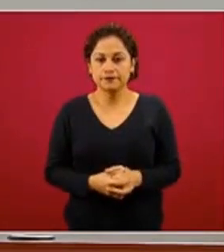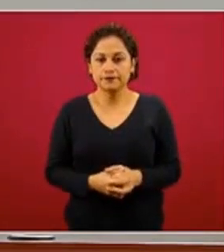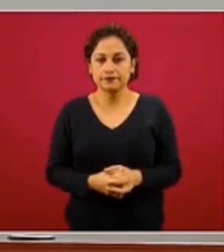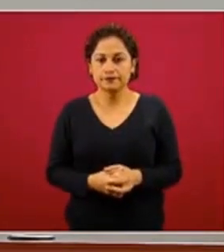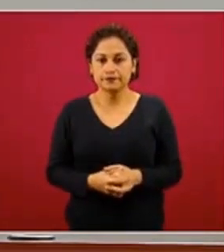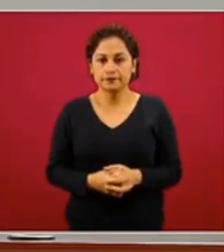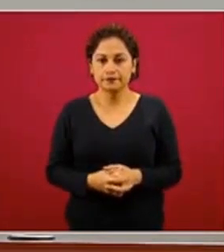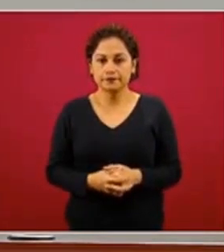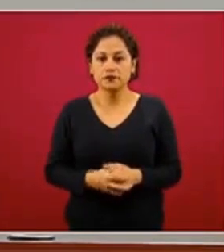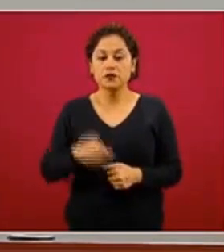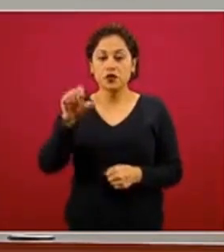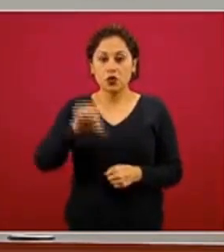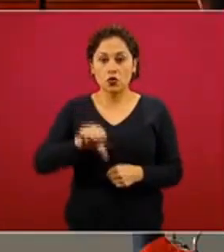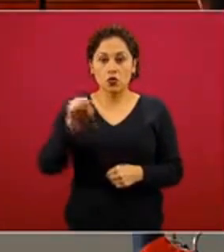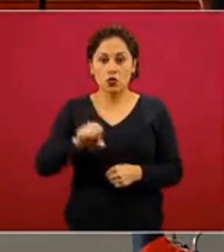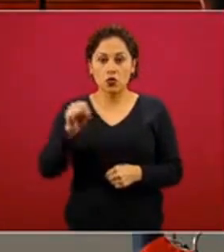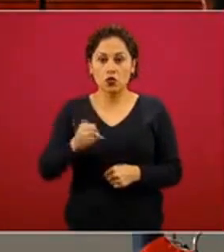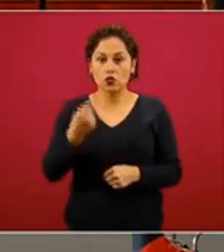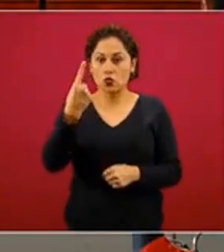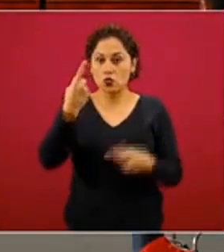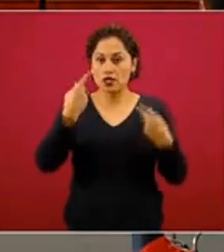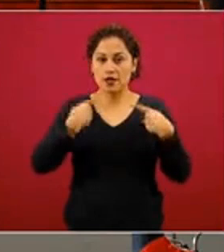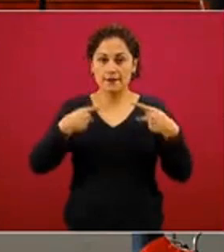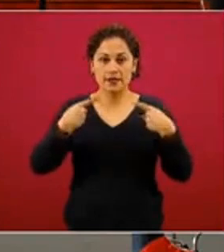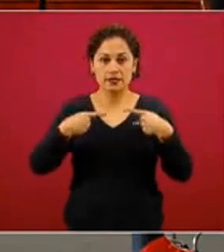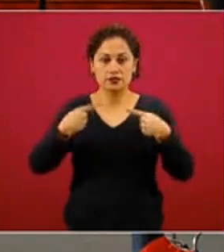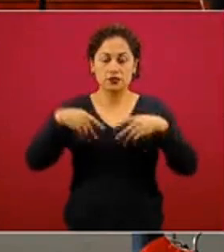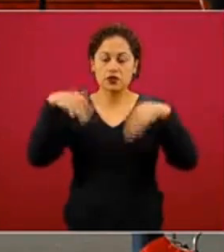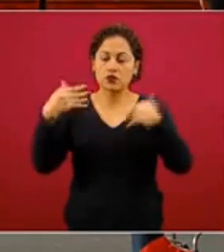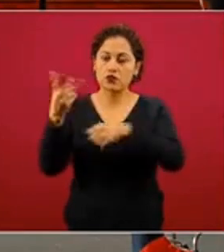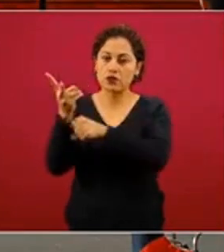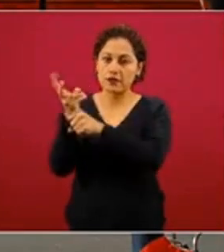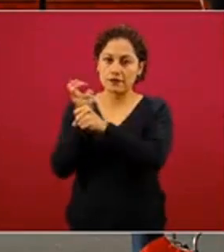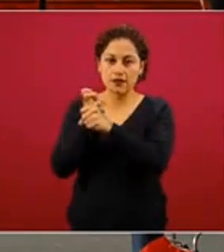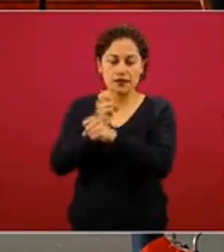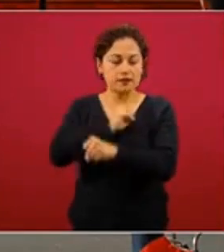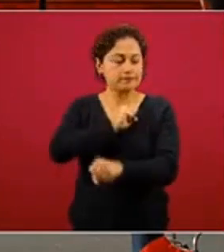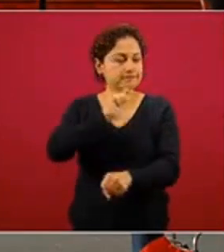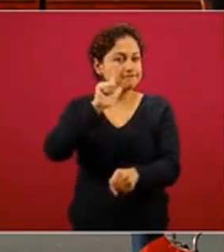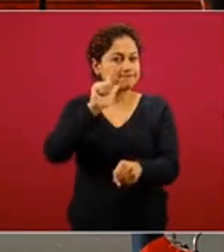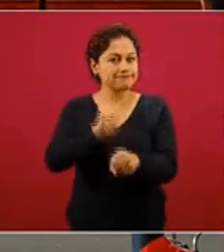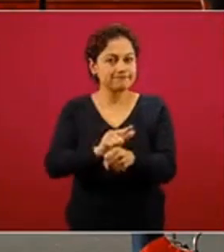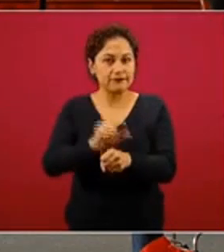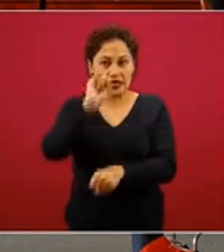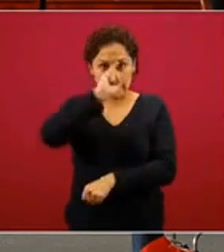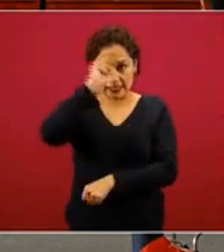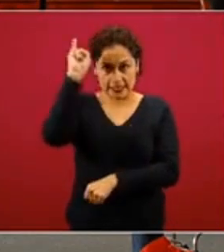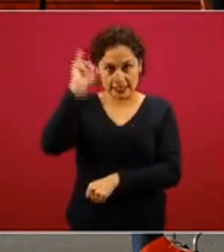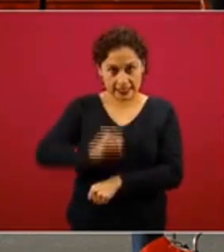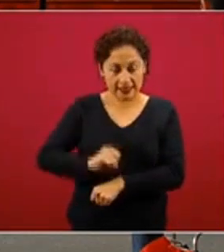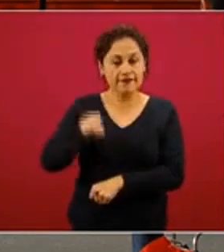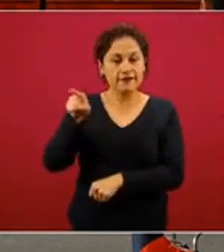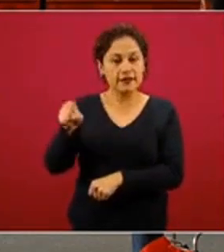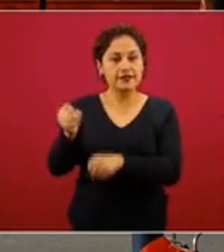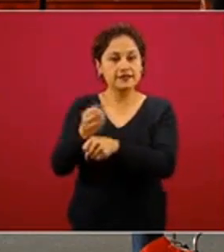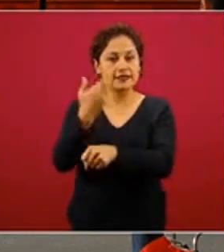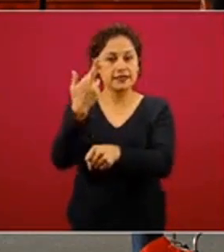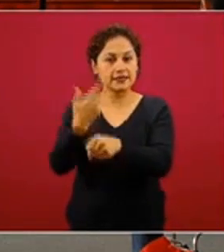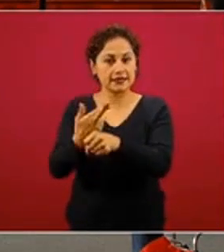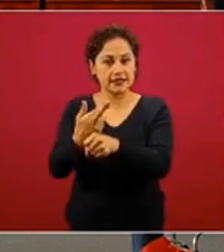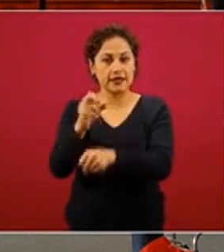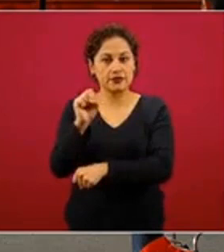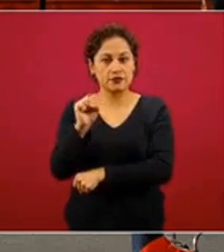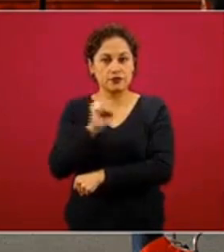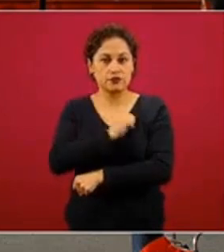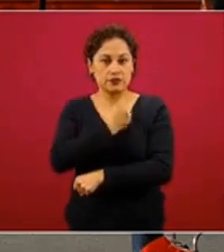programa especial, un invitado muy especial, que es nada menos que nuestro jefe, el secretario de Salud, pero también